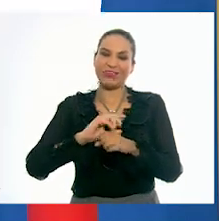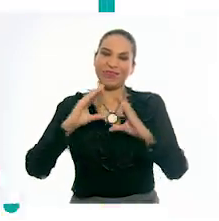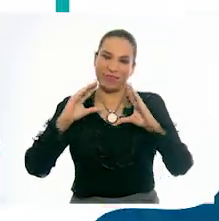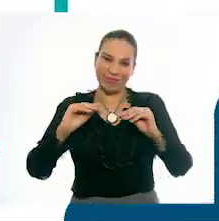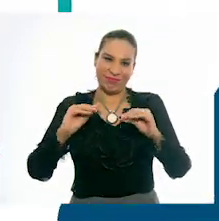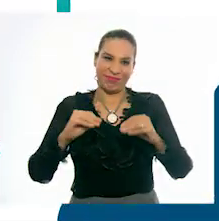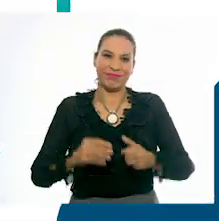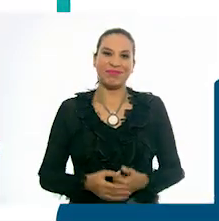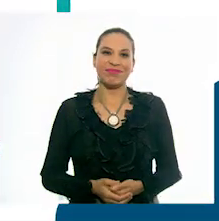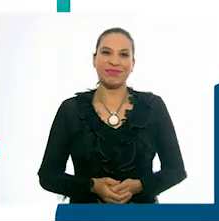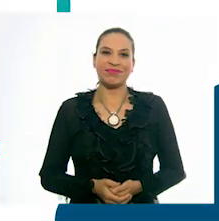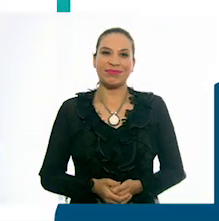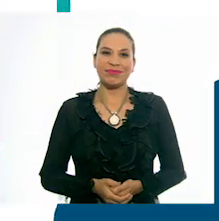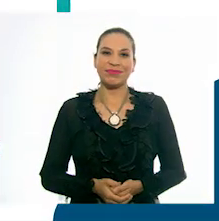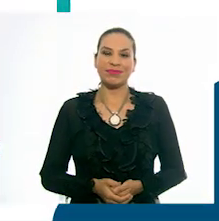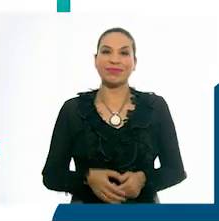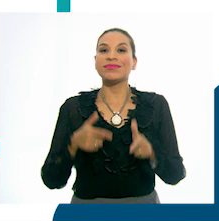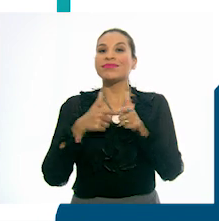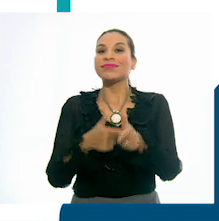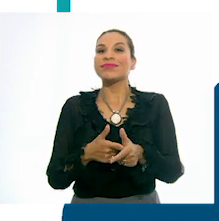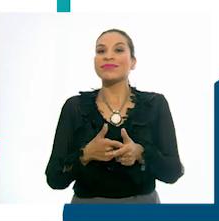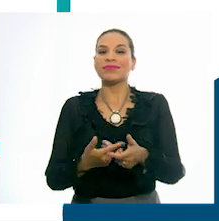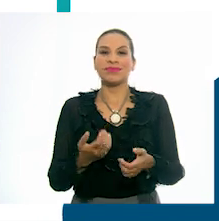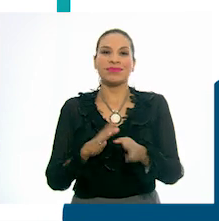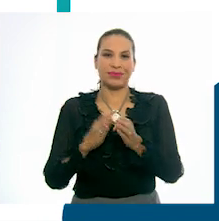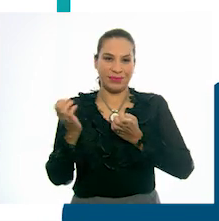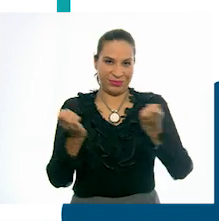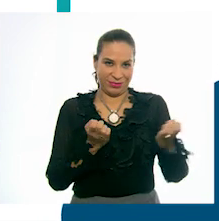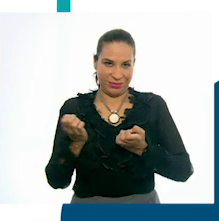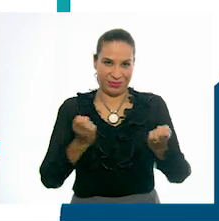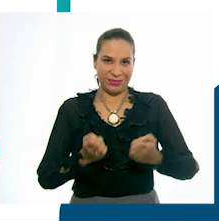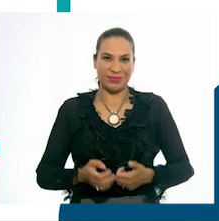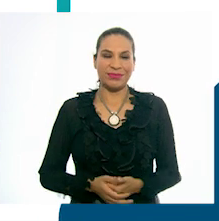clase. A continuación, educación física.